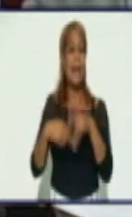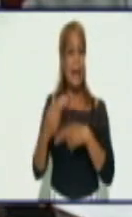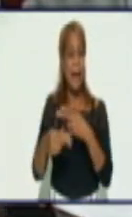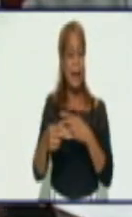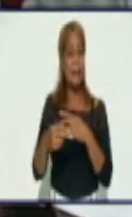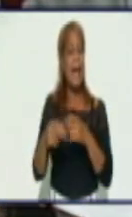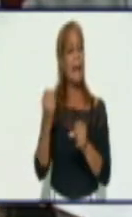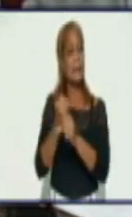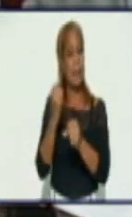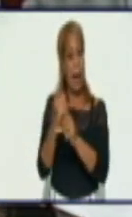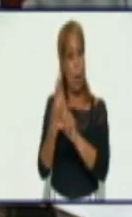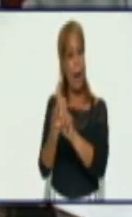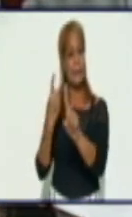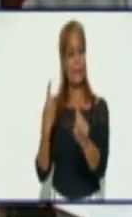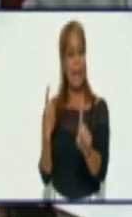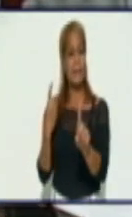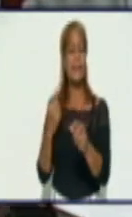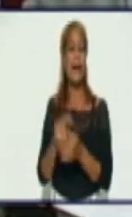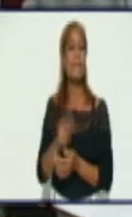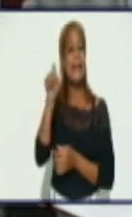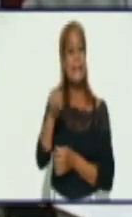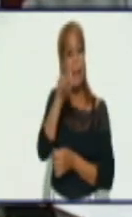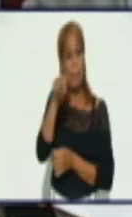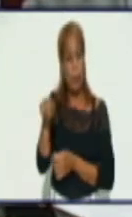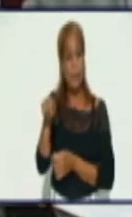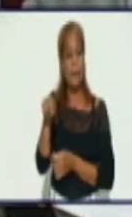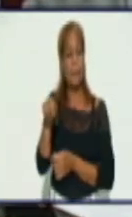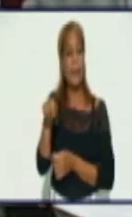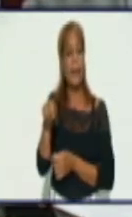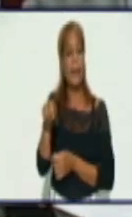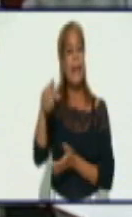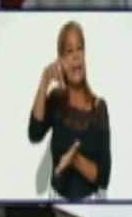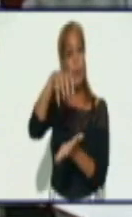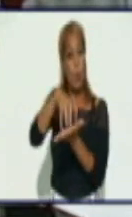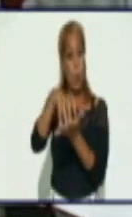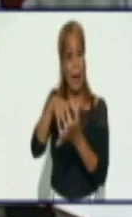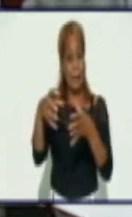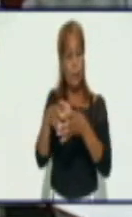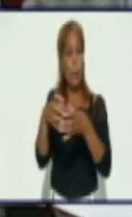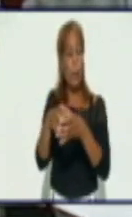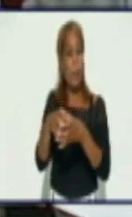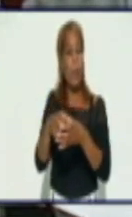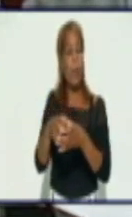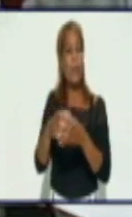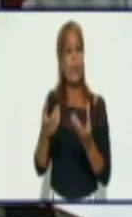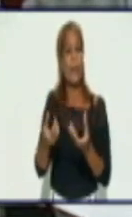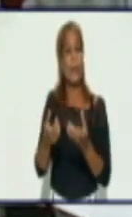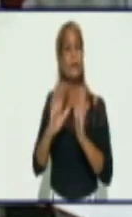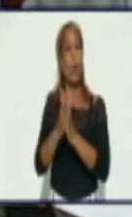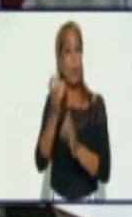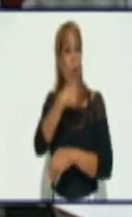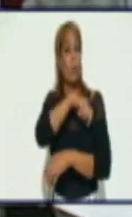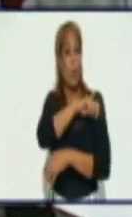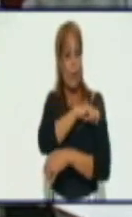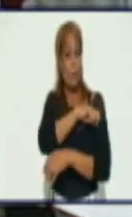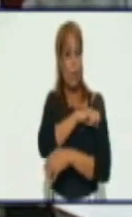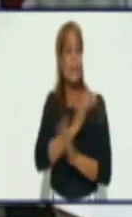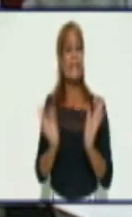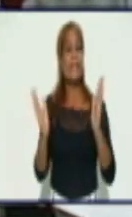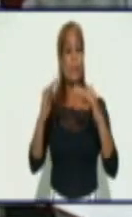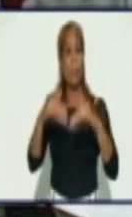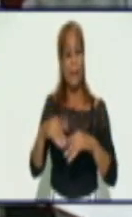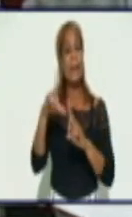trabajo a distancia se prohíbe la estancia en espacios públicos en los 13 municipios de la provincia se suspenden